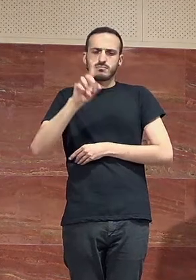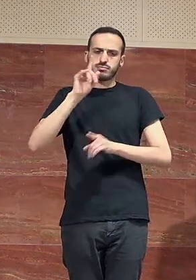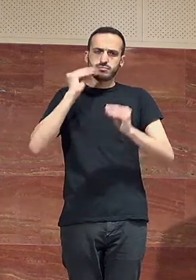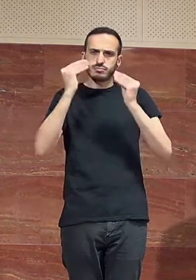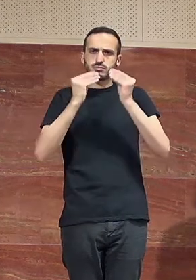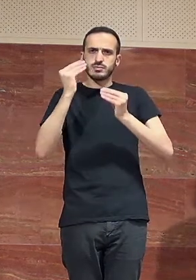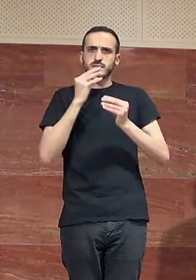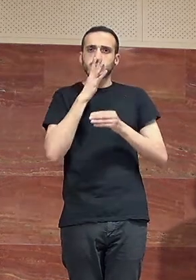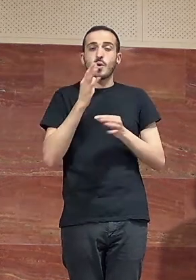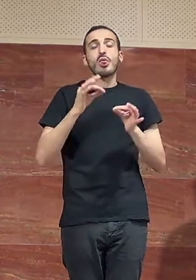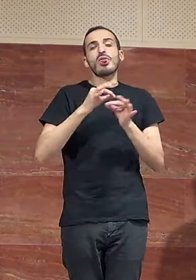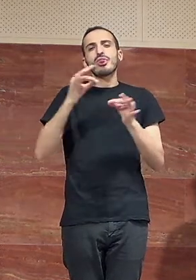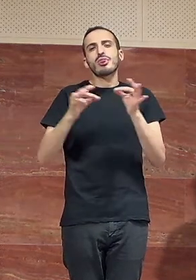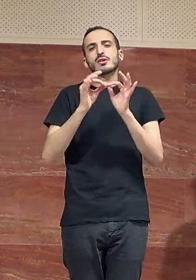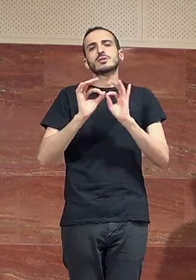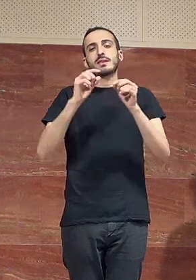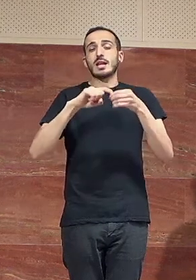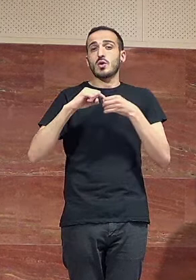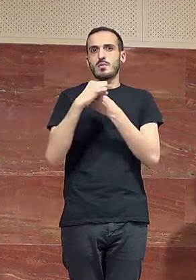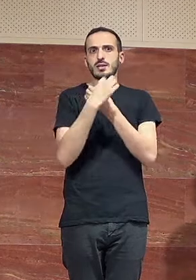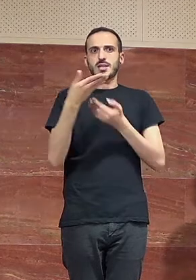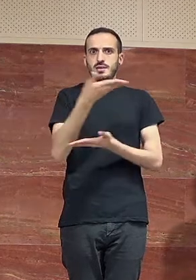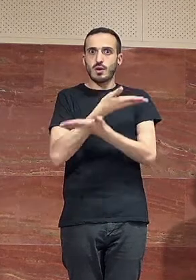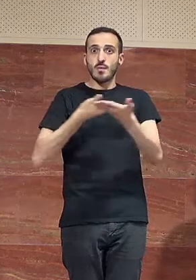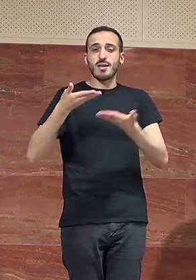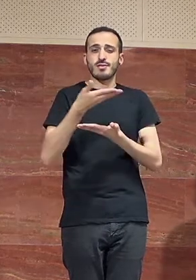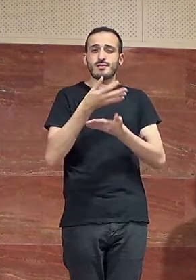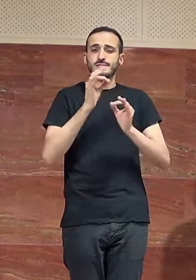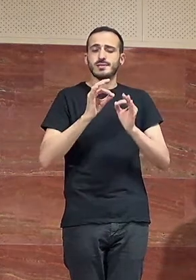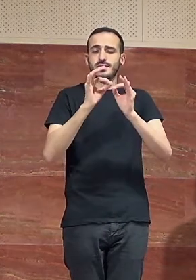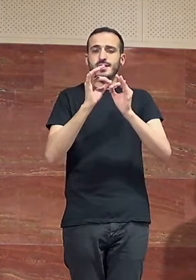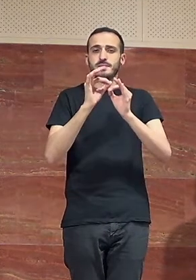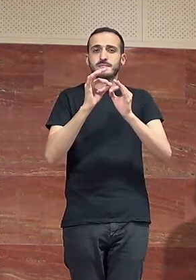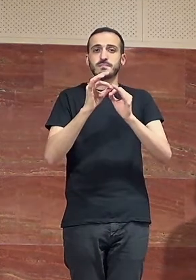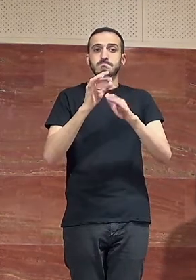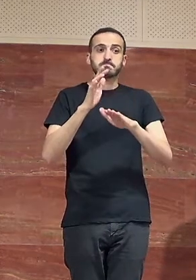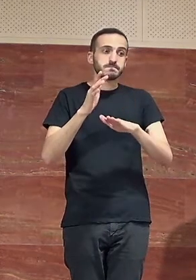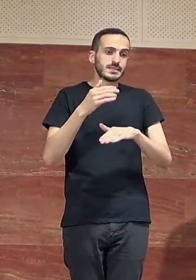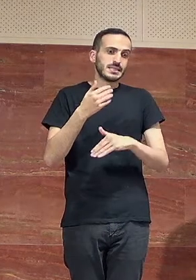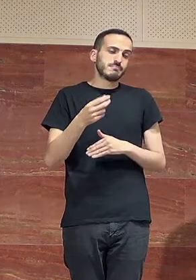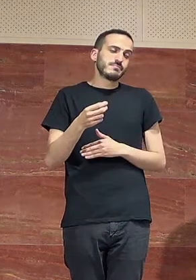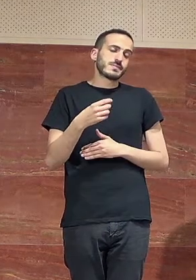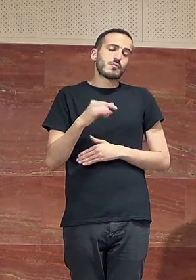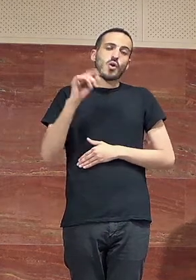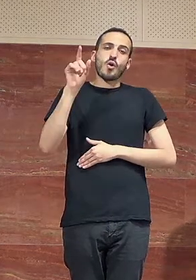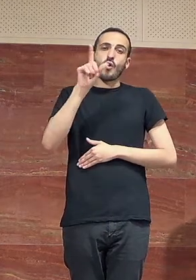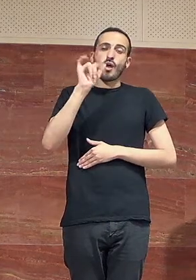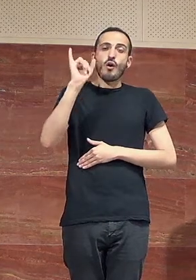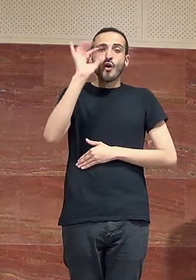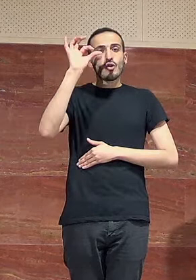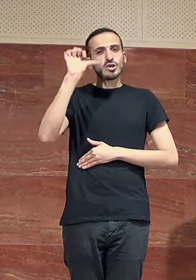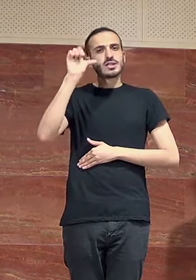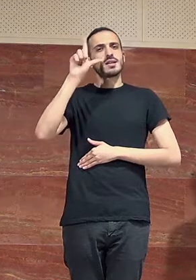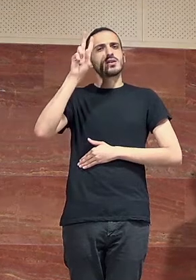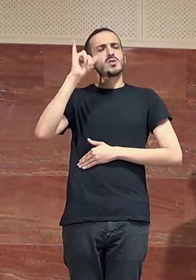unos ciclos que yo haga colaborativos, que tiene que existir experimentación. Yo creo que lo que nos ha mostrado José Luis, hemos visto experimentos en la